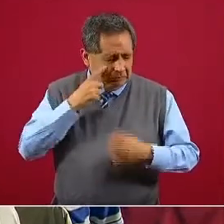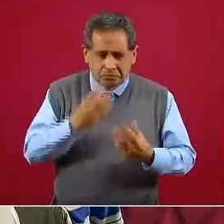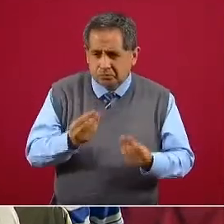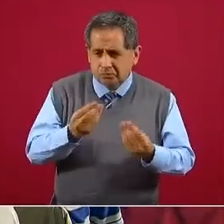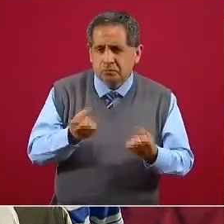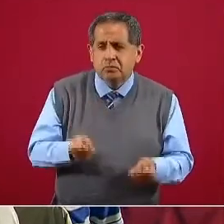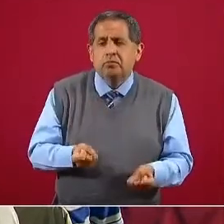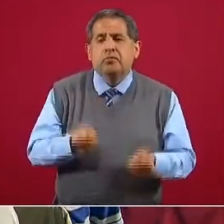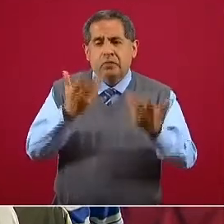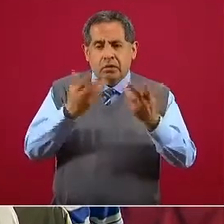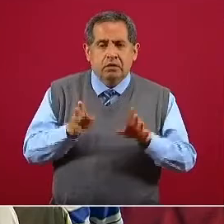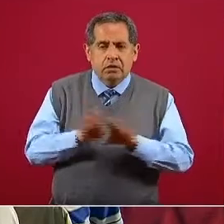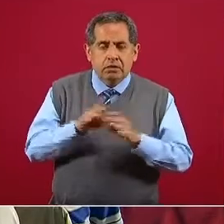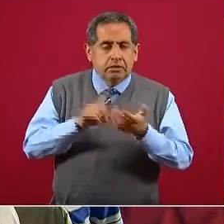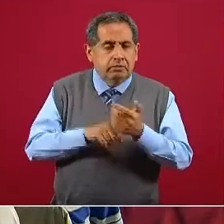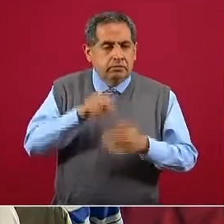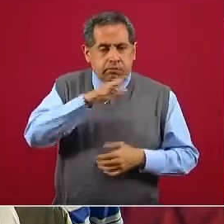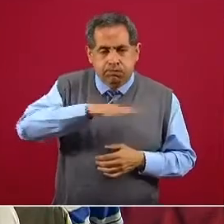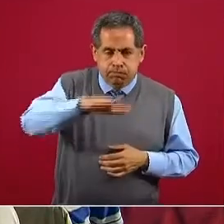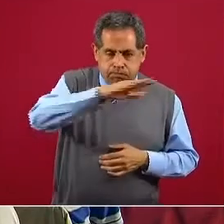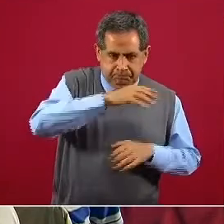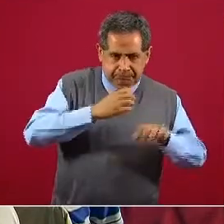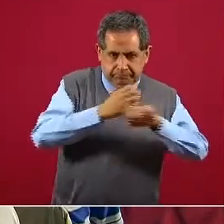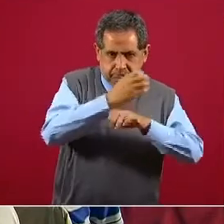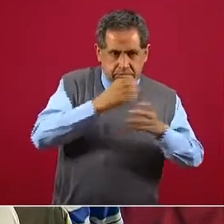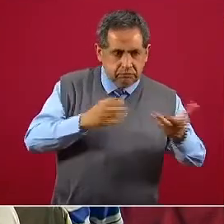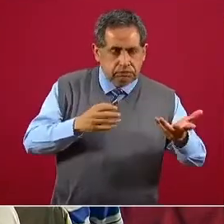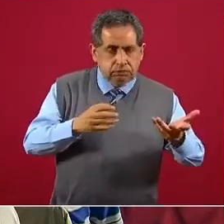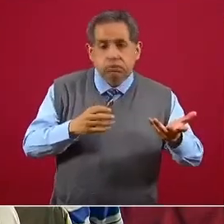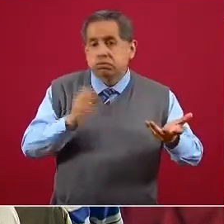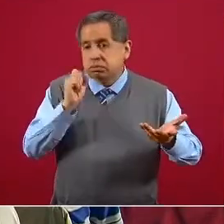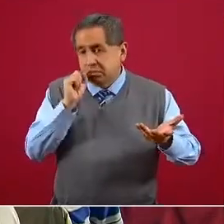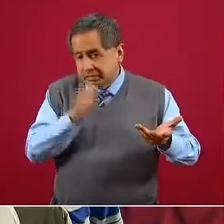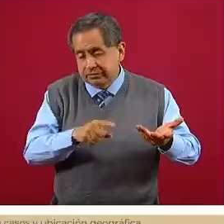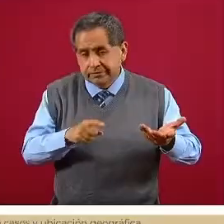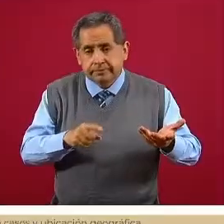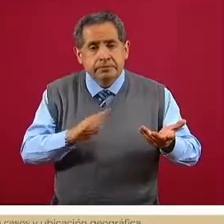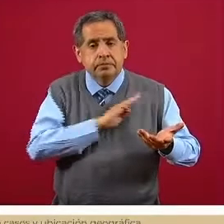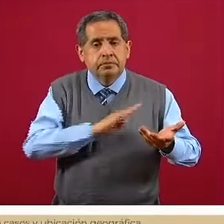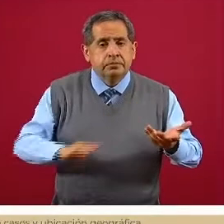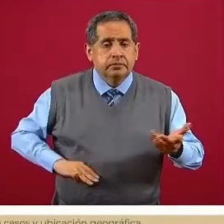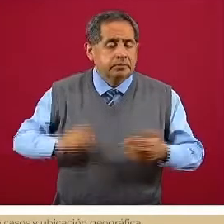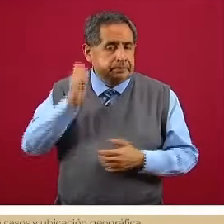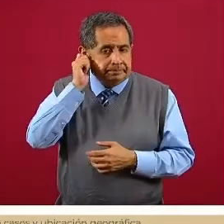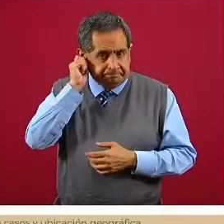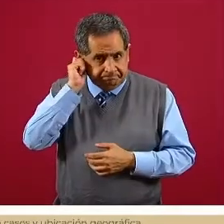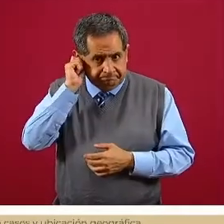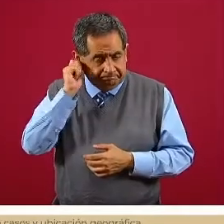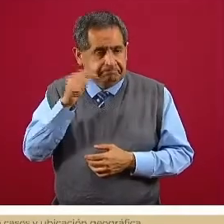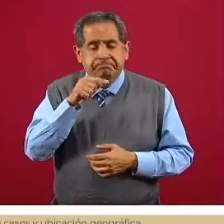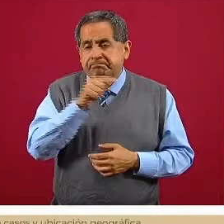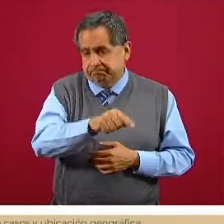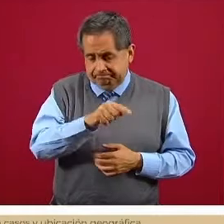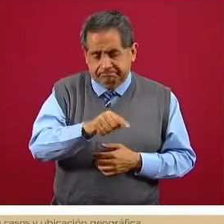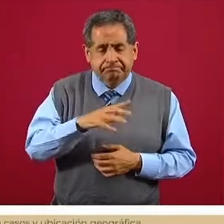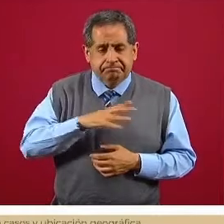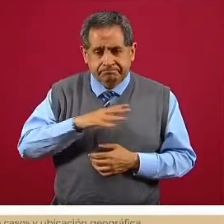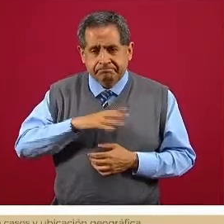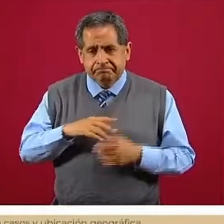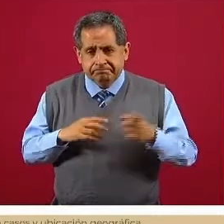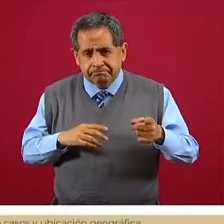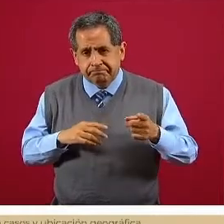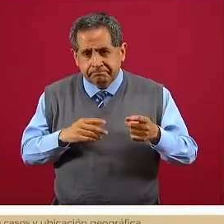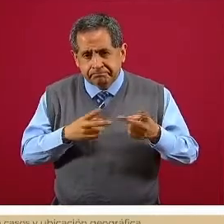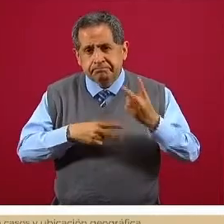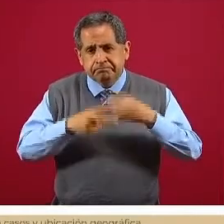vemos todavía en el estado. Son precisamente el municipio de La Paz, veamos que prácticamente ha seguido